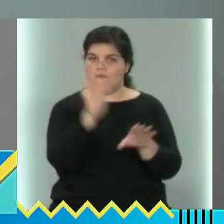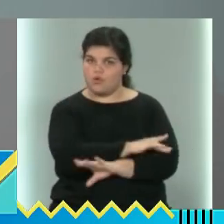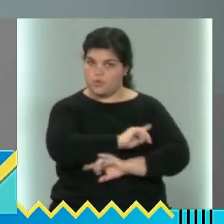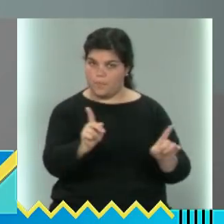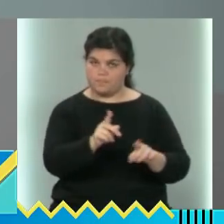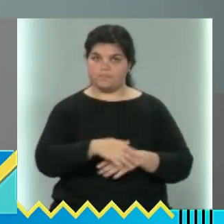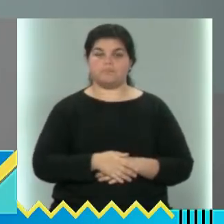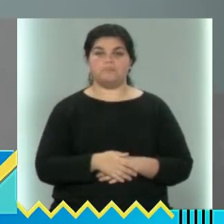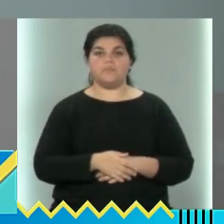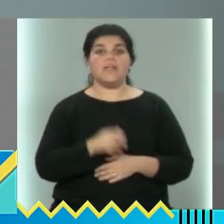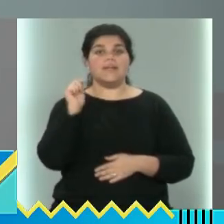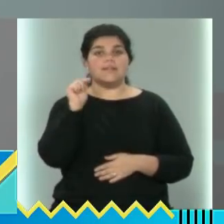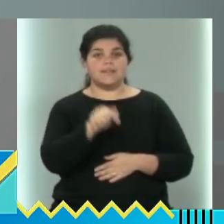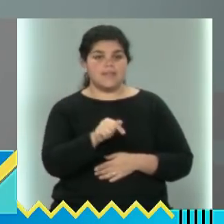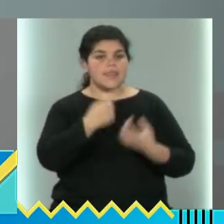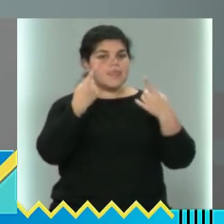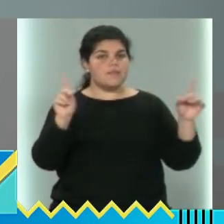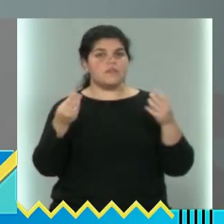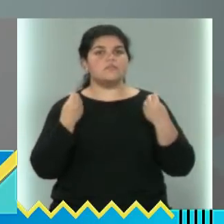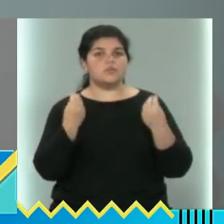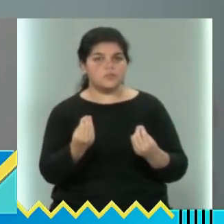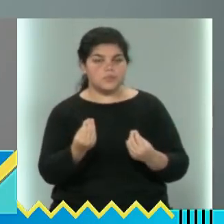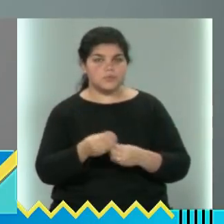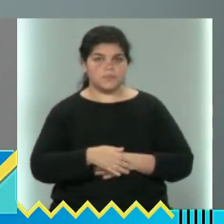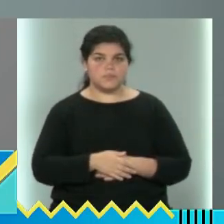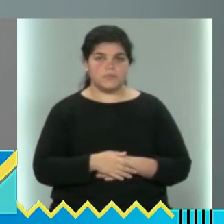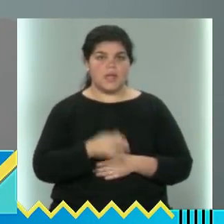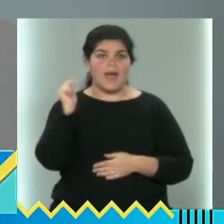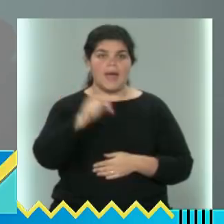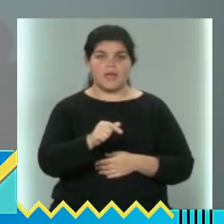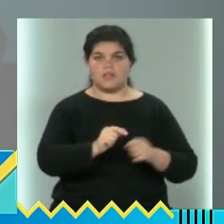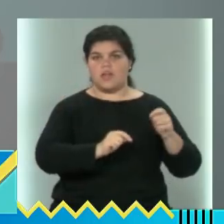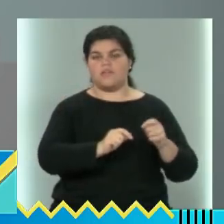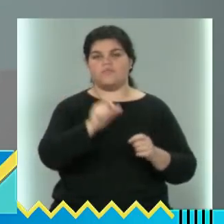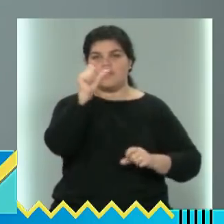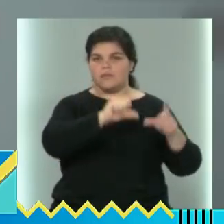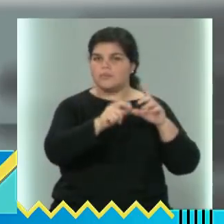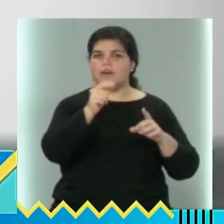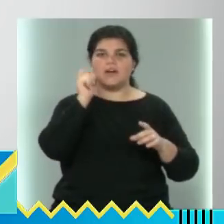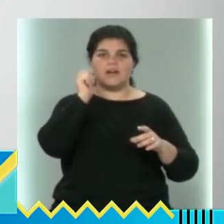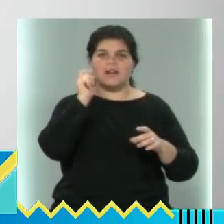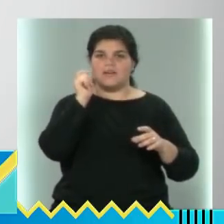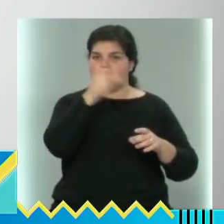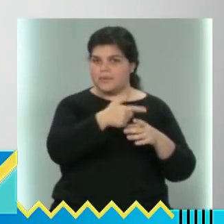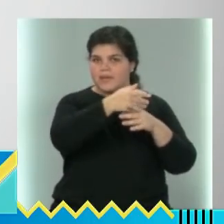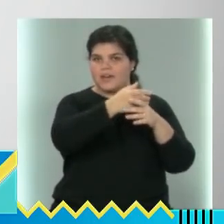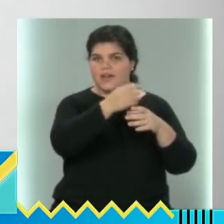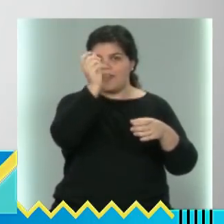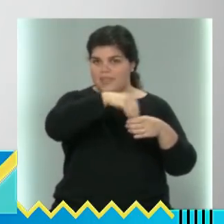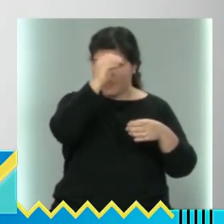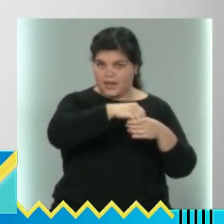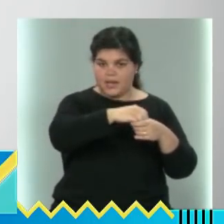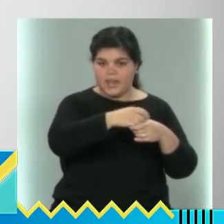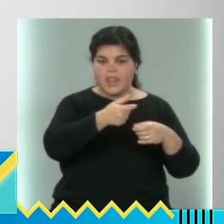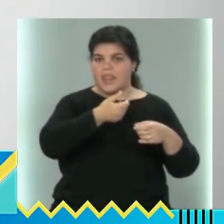La posible, digamos, diferencia que hubiéramos tenido es que las trazas de hidrocarburos hubieran sido trazas naturales en el agua.